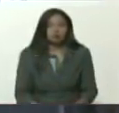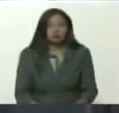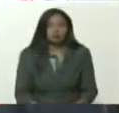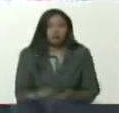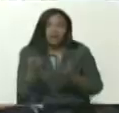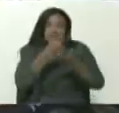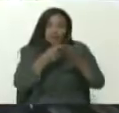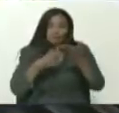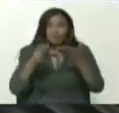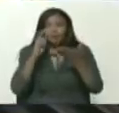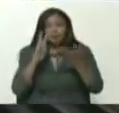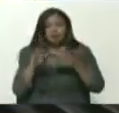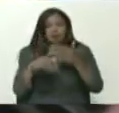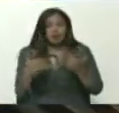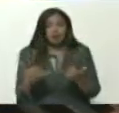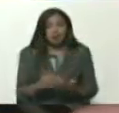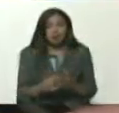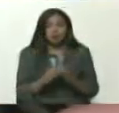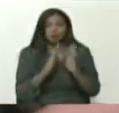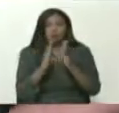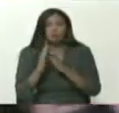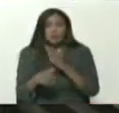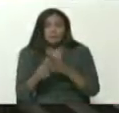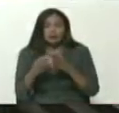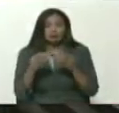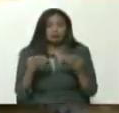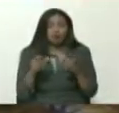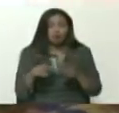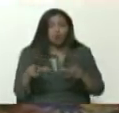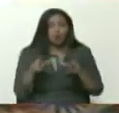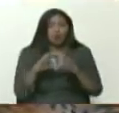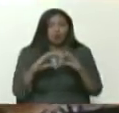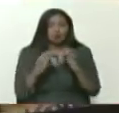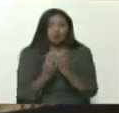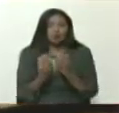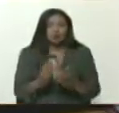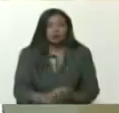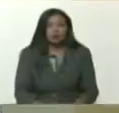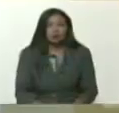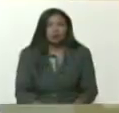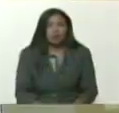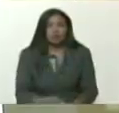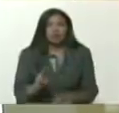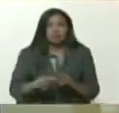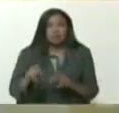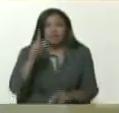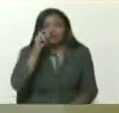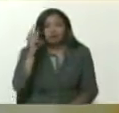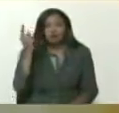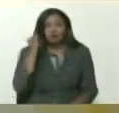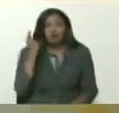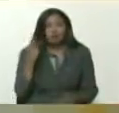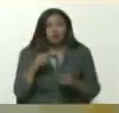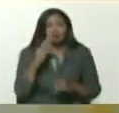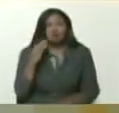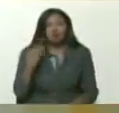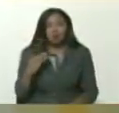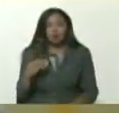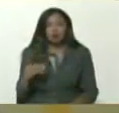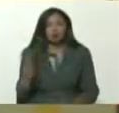acá es el mapa que se va a distribuir para todas las aulas de clase de niños, niñas y jóvenes de escuelas y